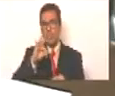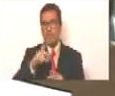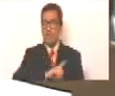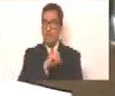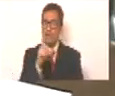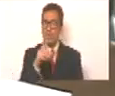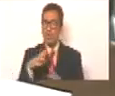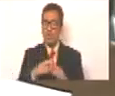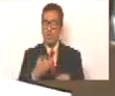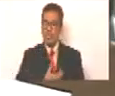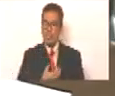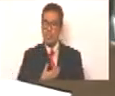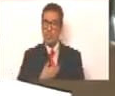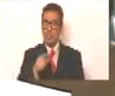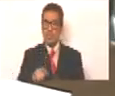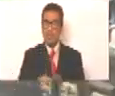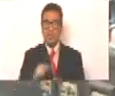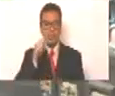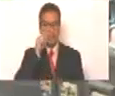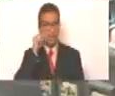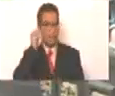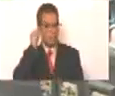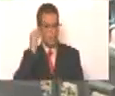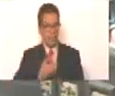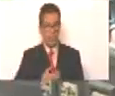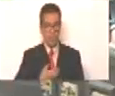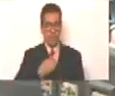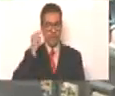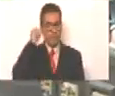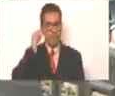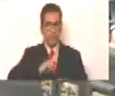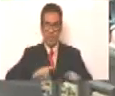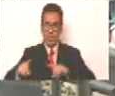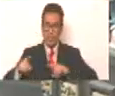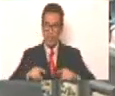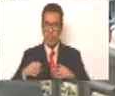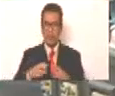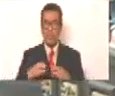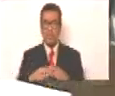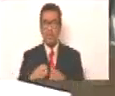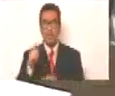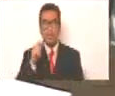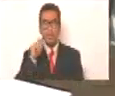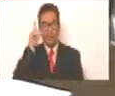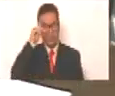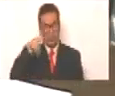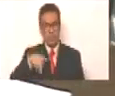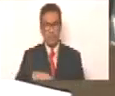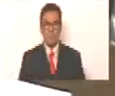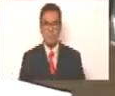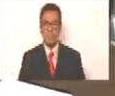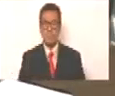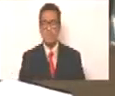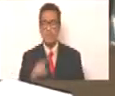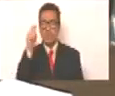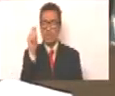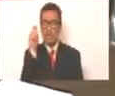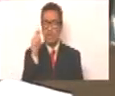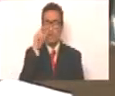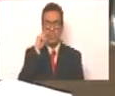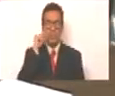alcaldes, alcaldesas, legisladores, legisladoras, concejales, concejalas, diputados